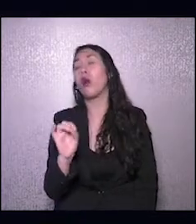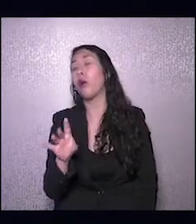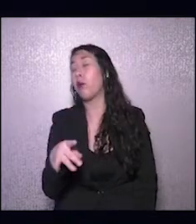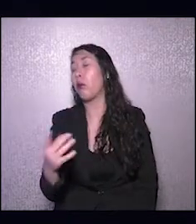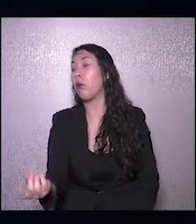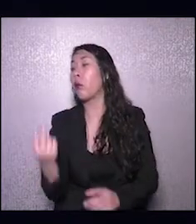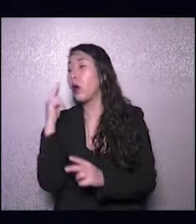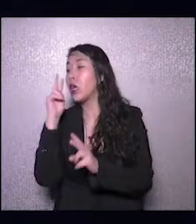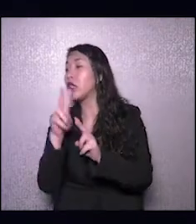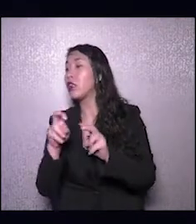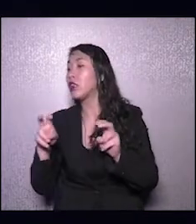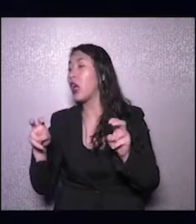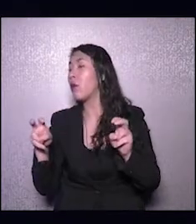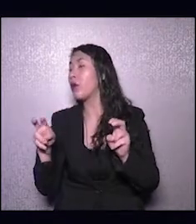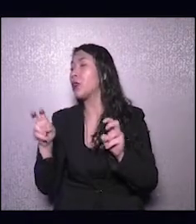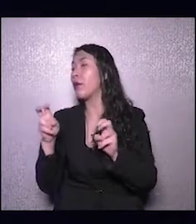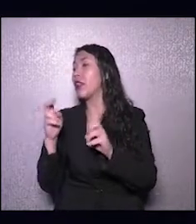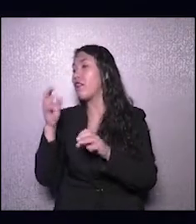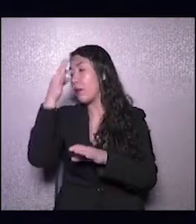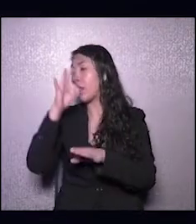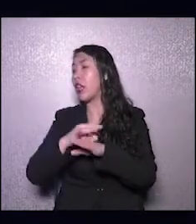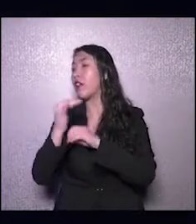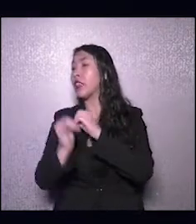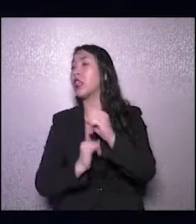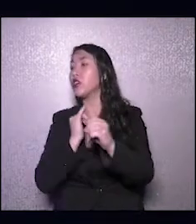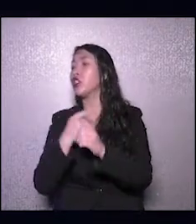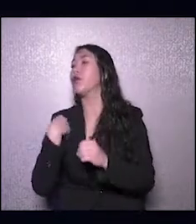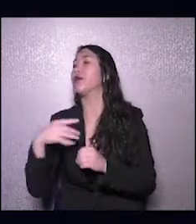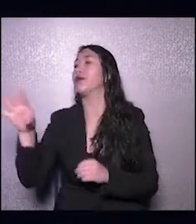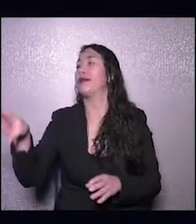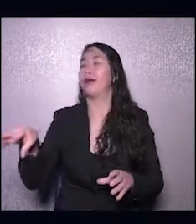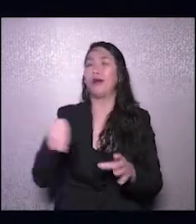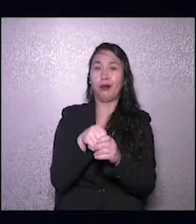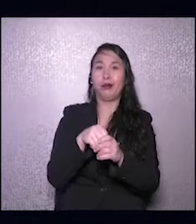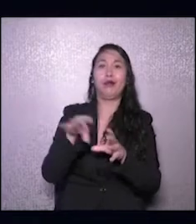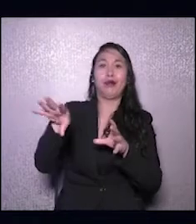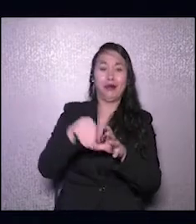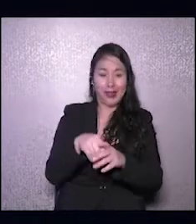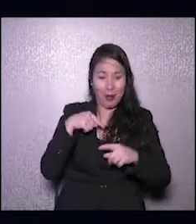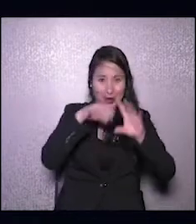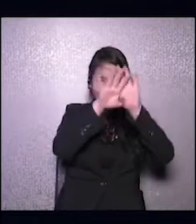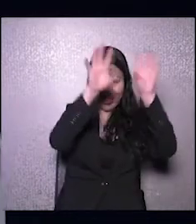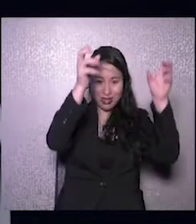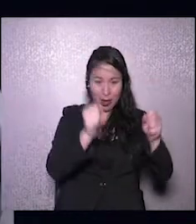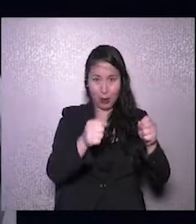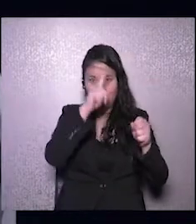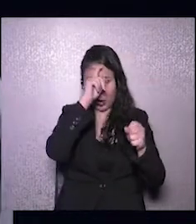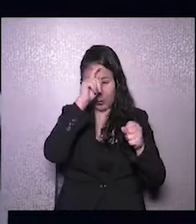estudios multicéntricos a nivel internacional. Inserto el módulo. Así es como lo vemos nosotros.